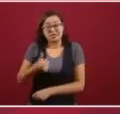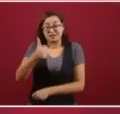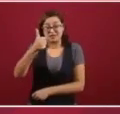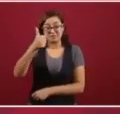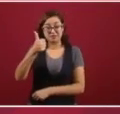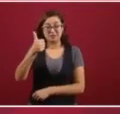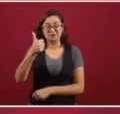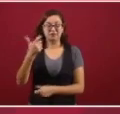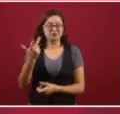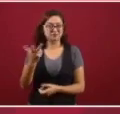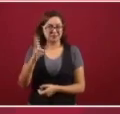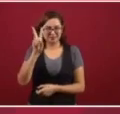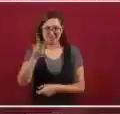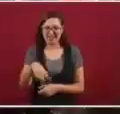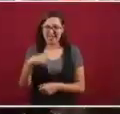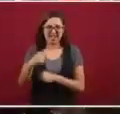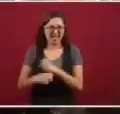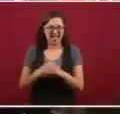en décadas